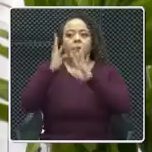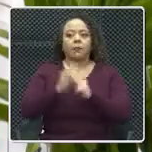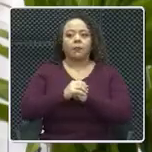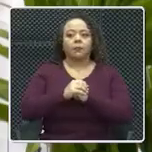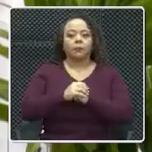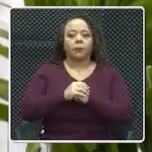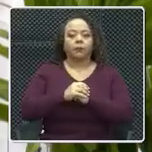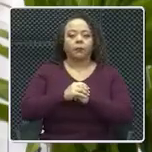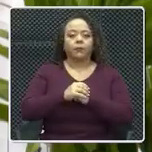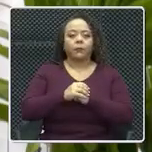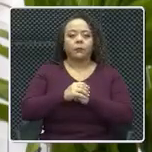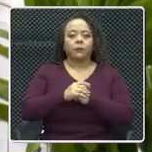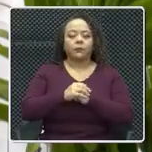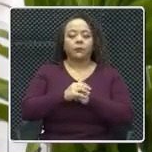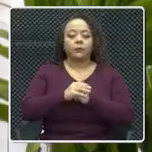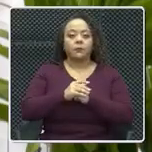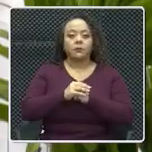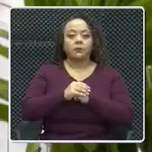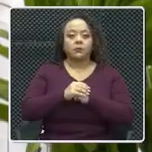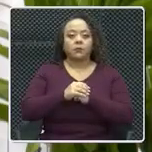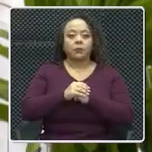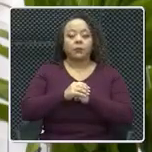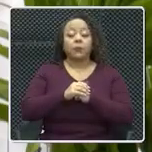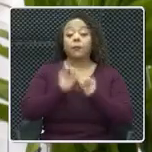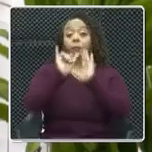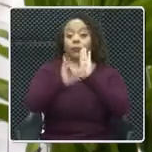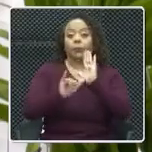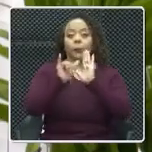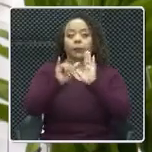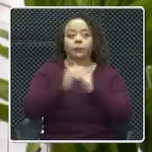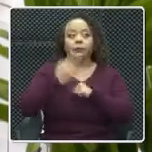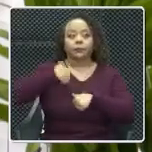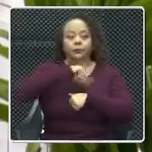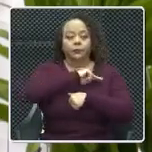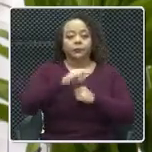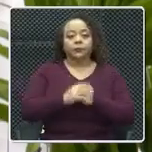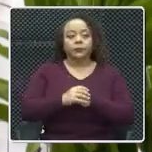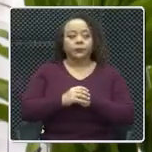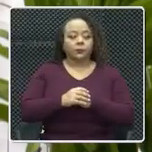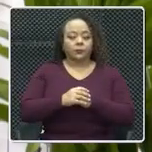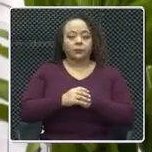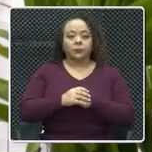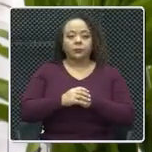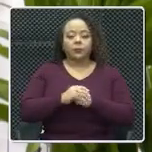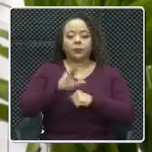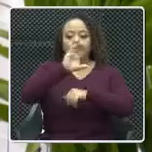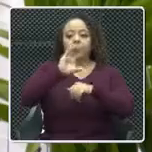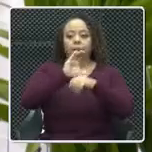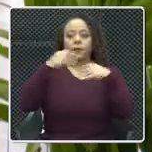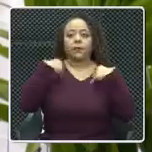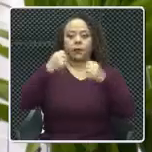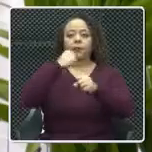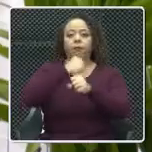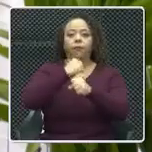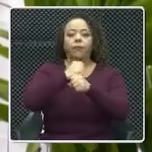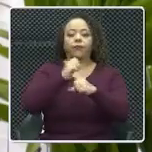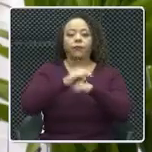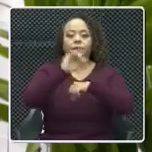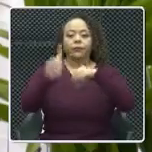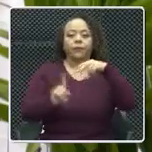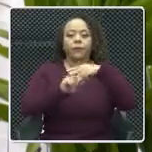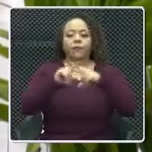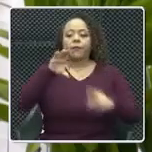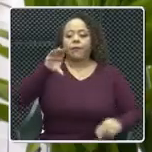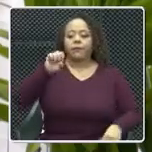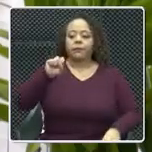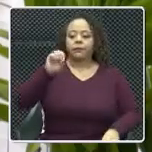en el, perdón, en la página, en el canal de YouTube de nosotros, de Consejo de Salud Ocupacional. Aparecemos como